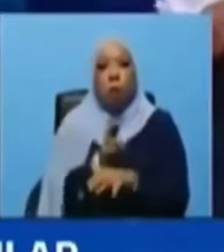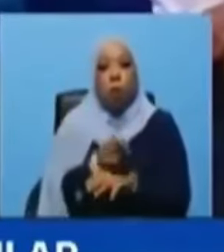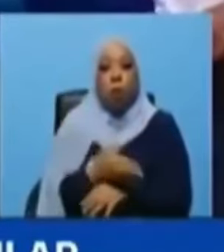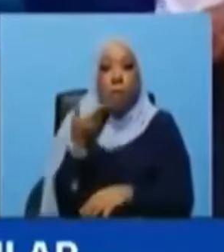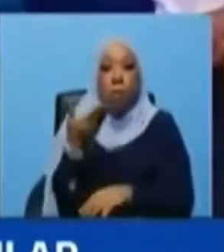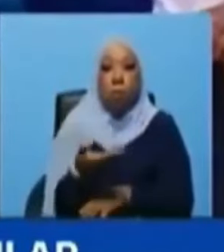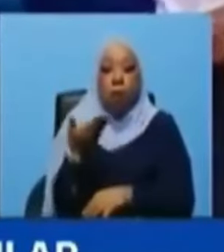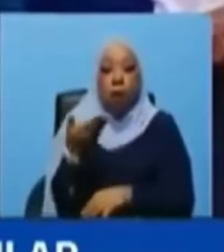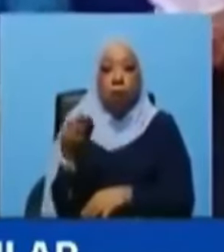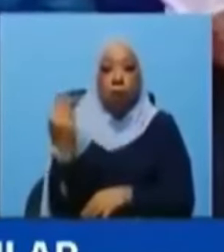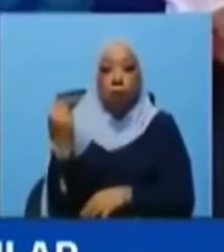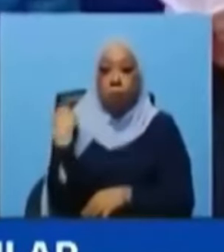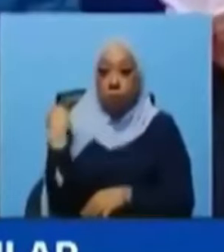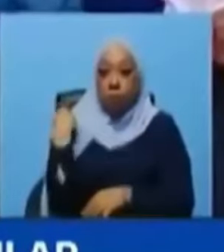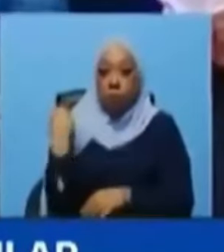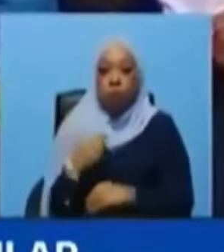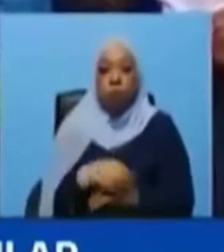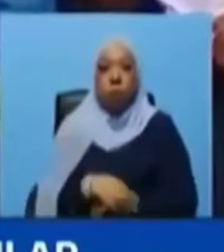expedida.